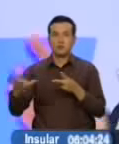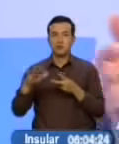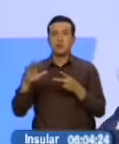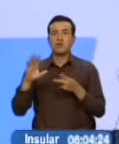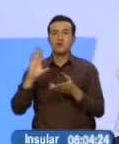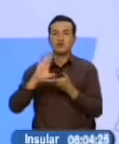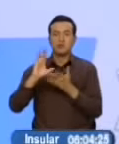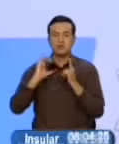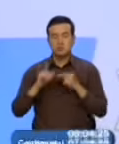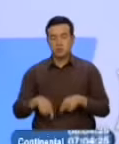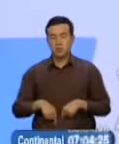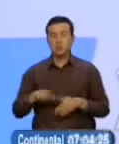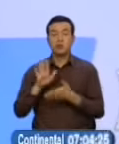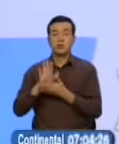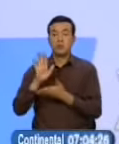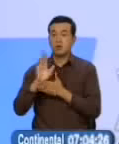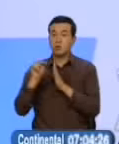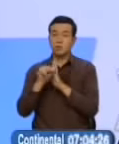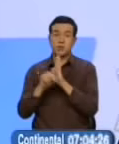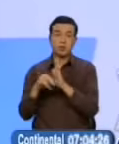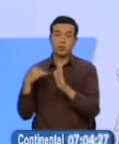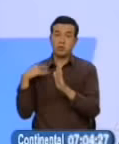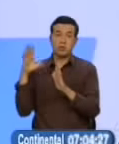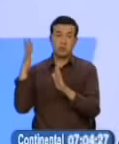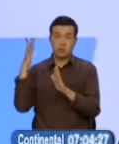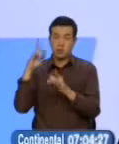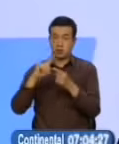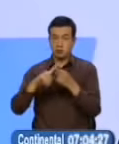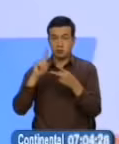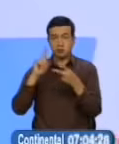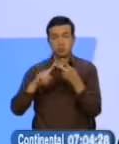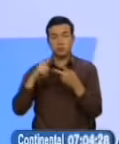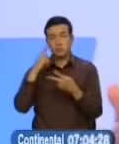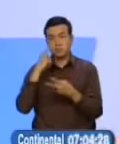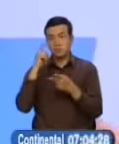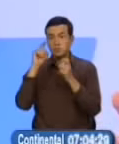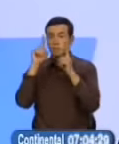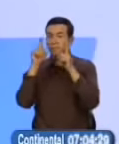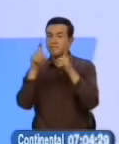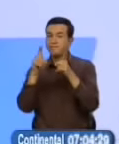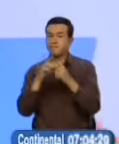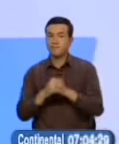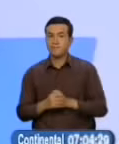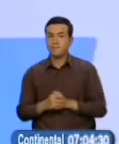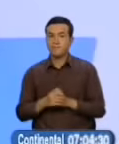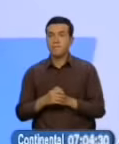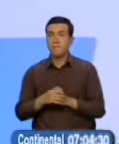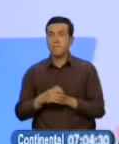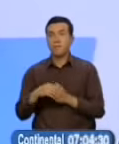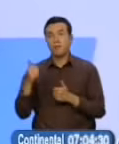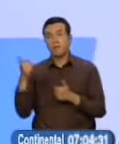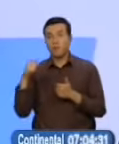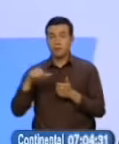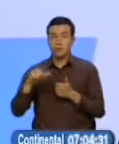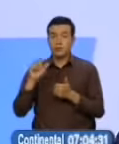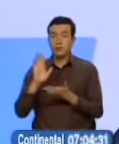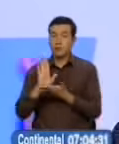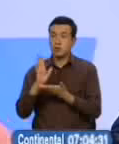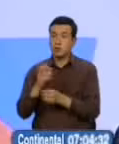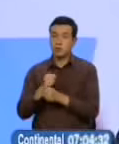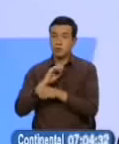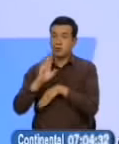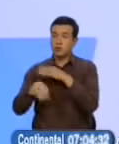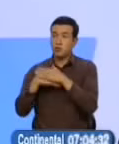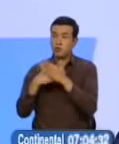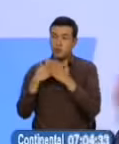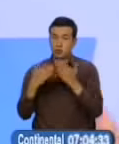de salud, las escuelas. Segundo, porque hay que preguntarse si es conveniente o no asegurar todos